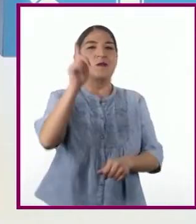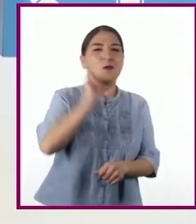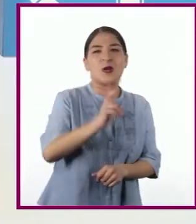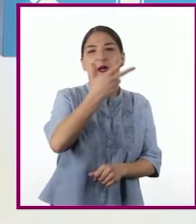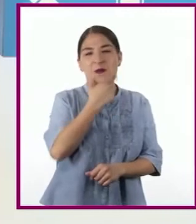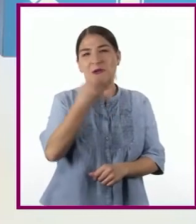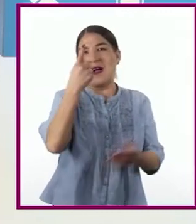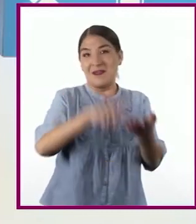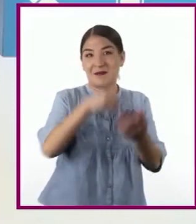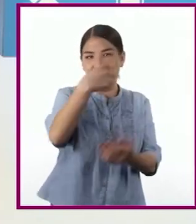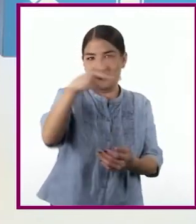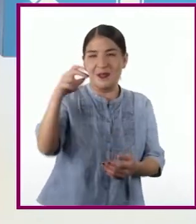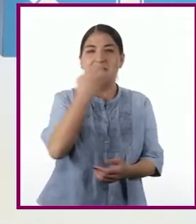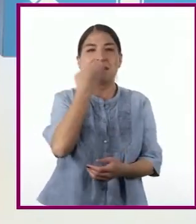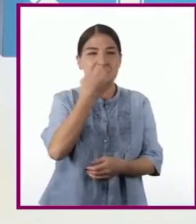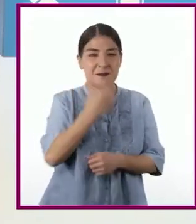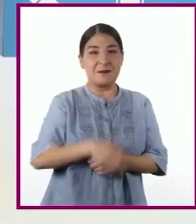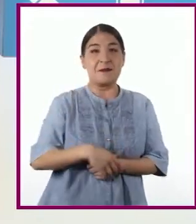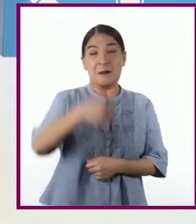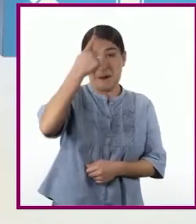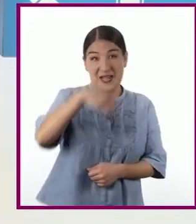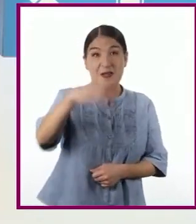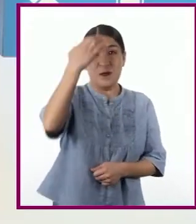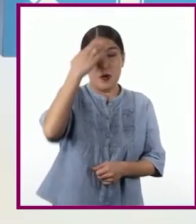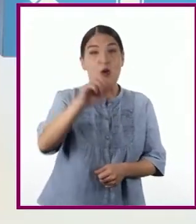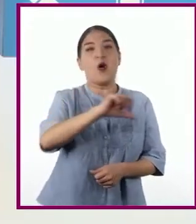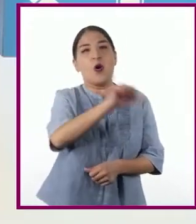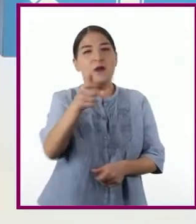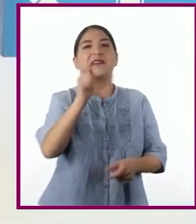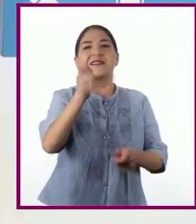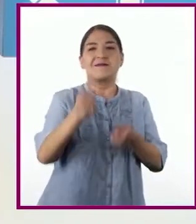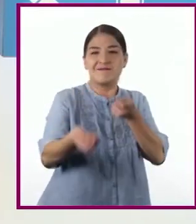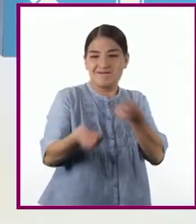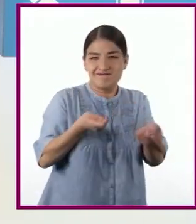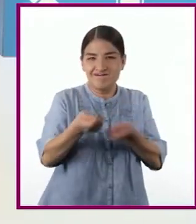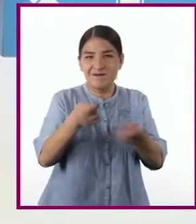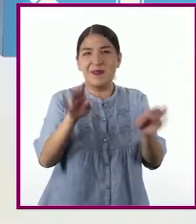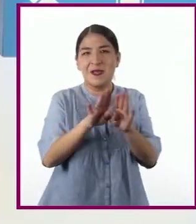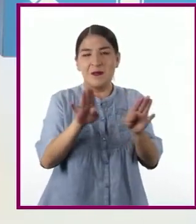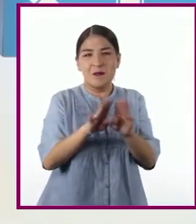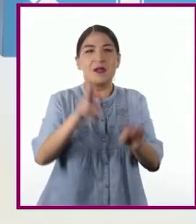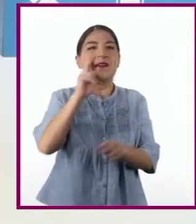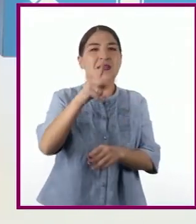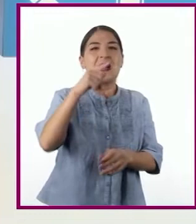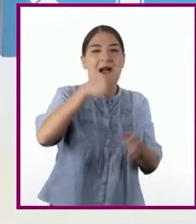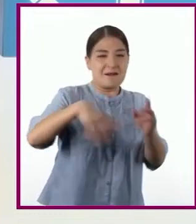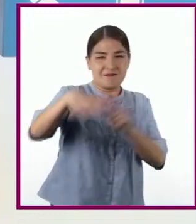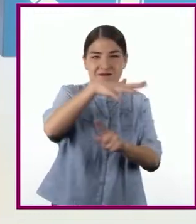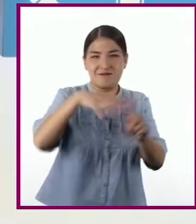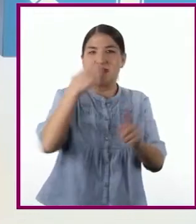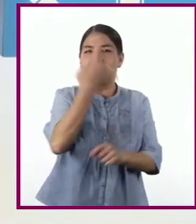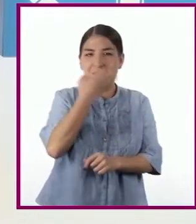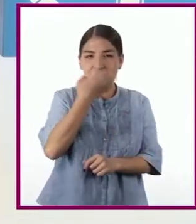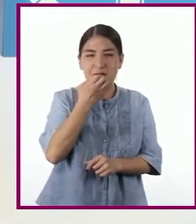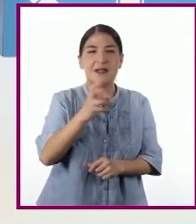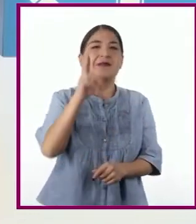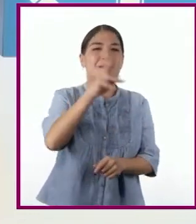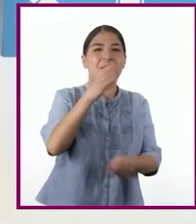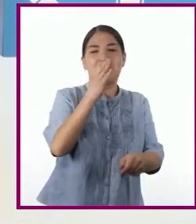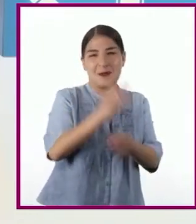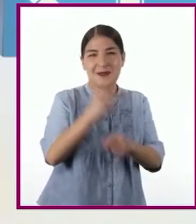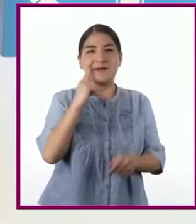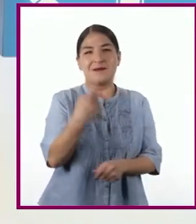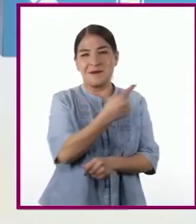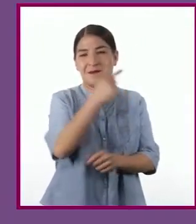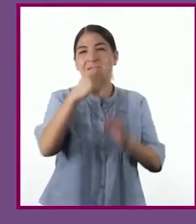escuela? Para conocer otras estrategias en las que pueden participar en su entorno escolar, los invito a ver el siguiente